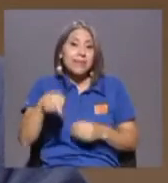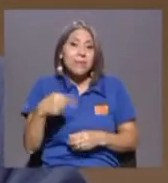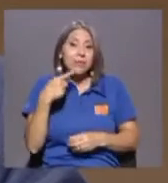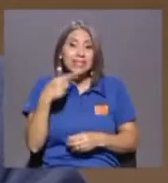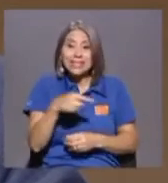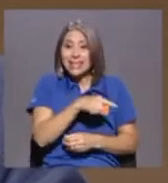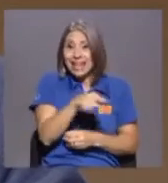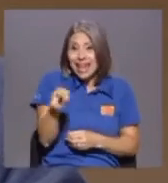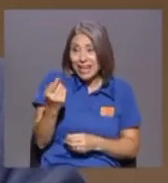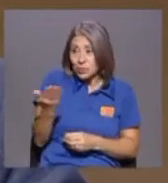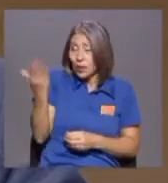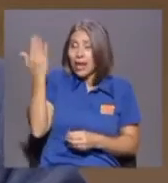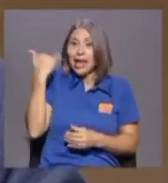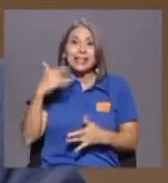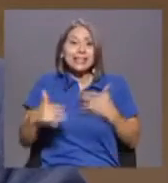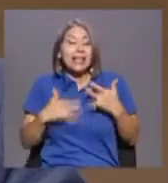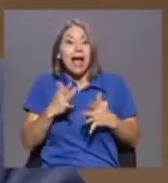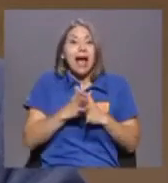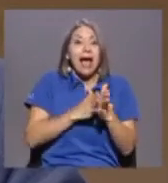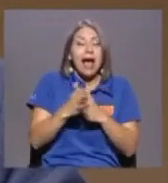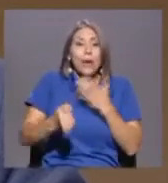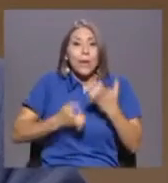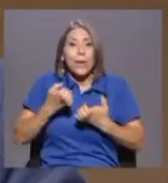euforia ha debido